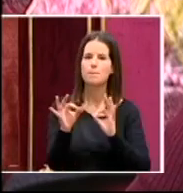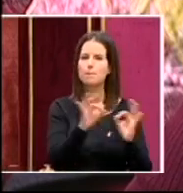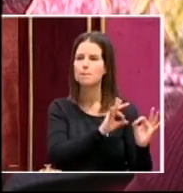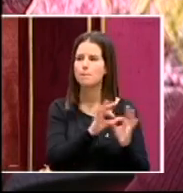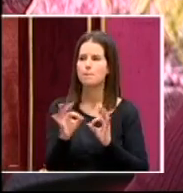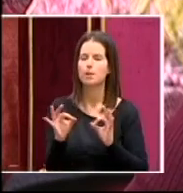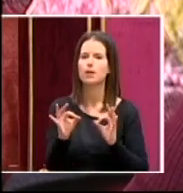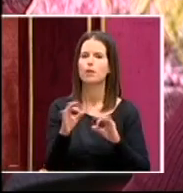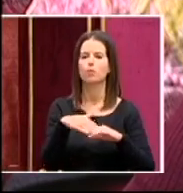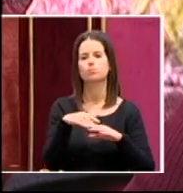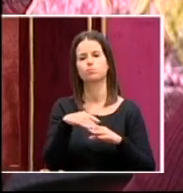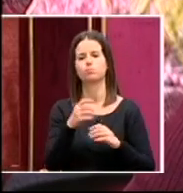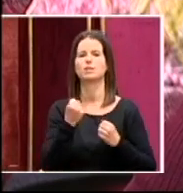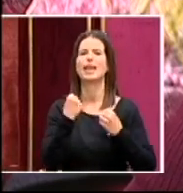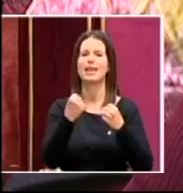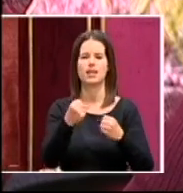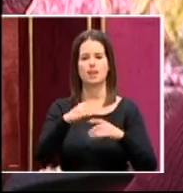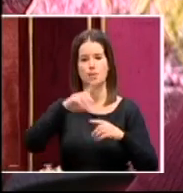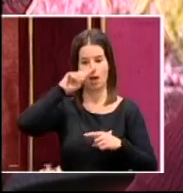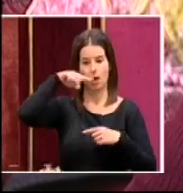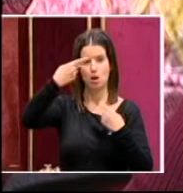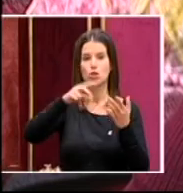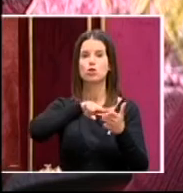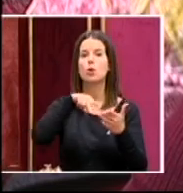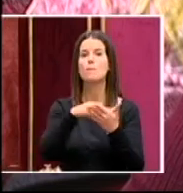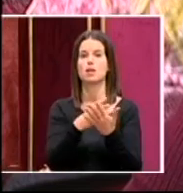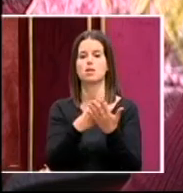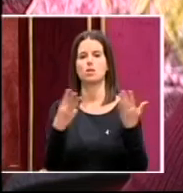comercializadora de energía para 2018, que es la forma de amparar